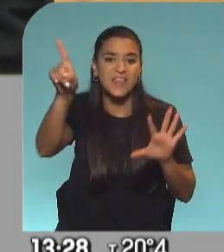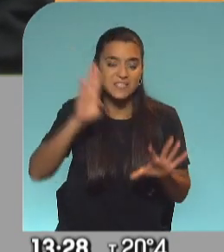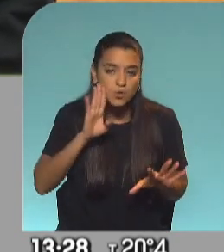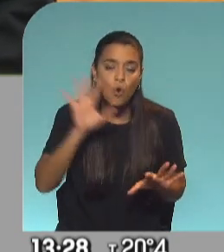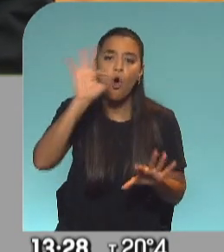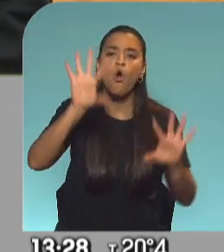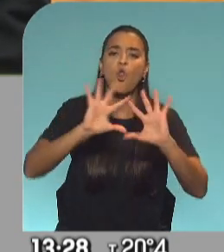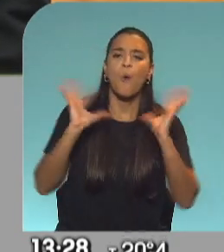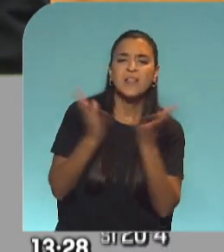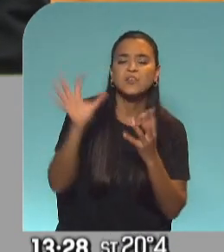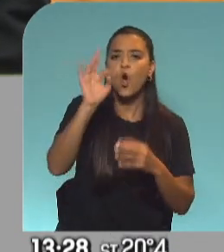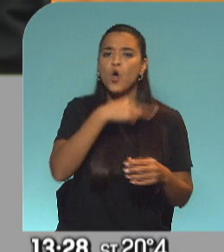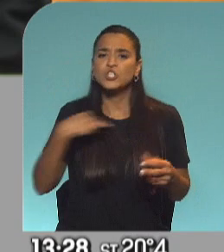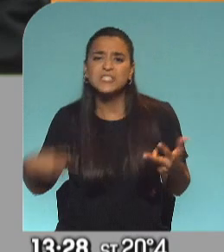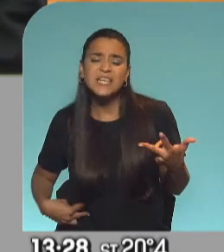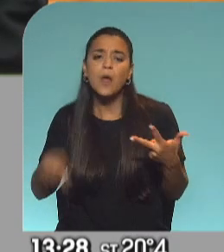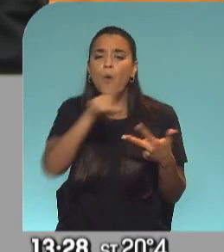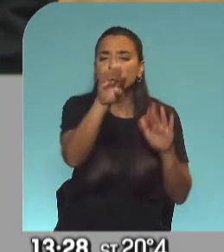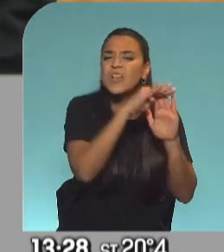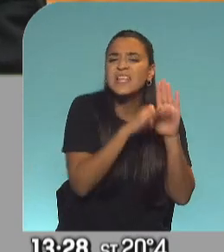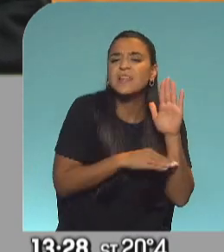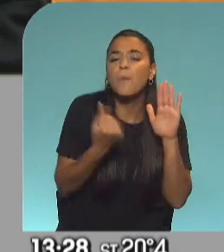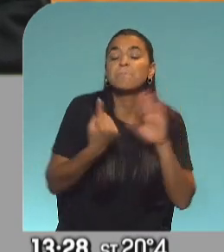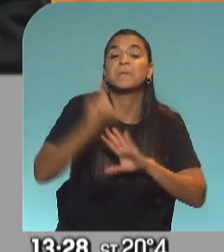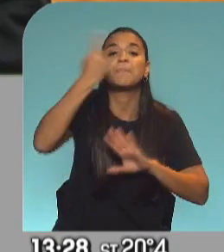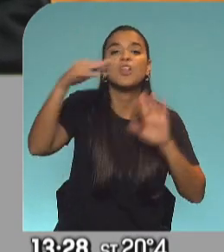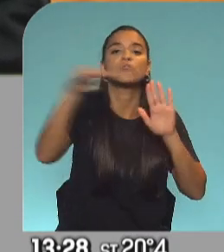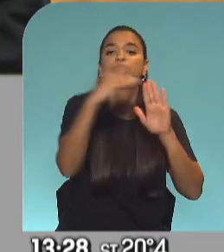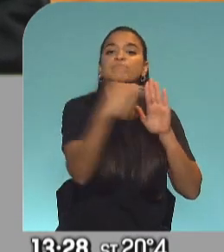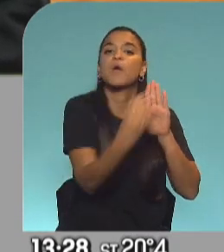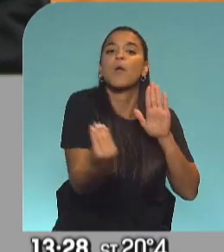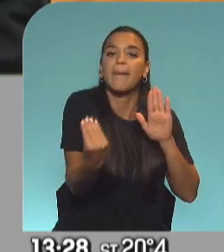la globalización? ¿Es China? Si tuvieras que hacer una lista, ¿qué pondrías arriba de todo?